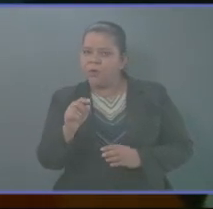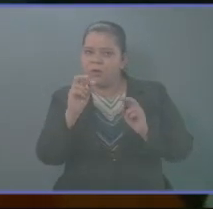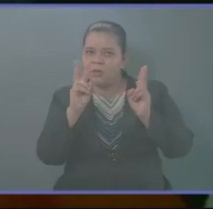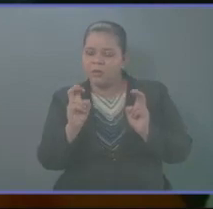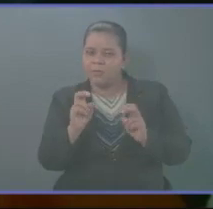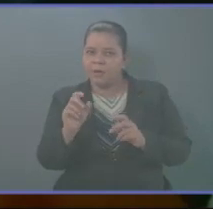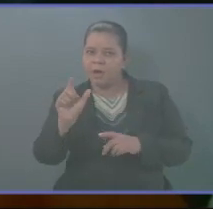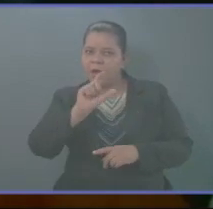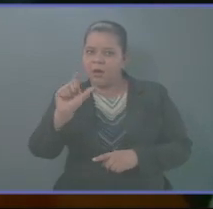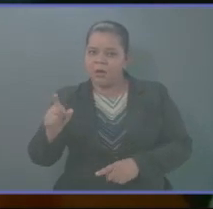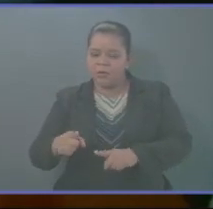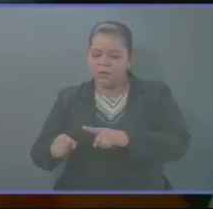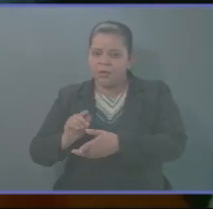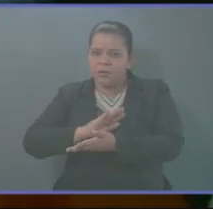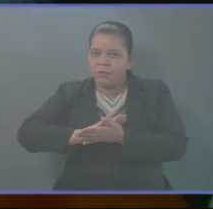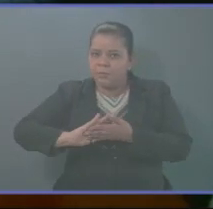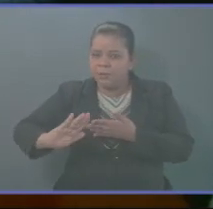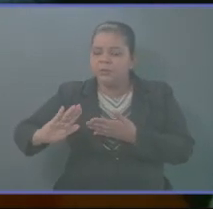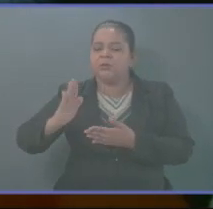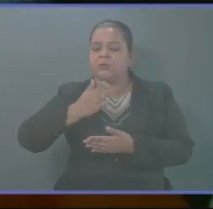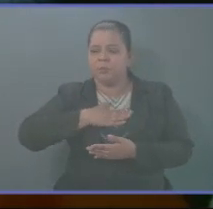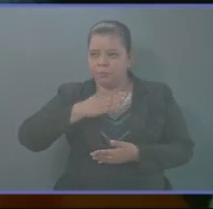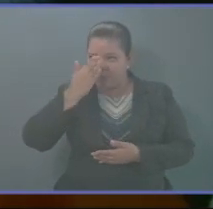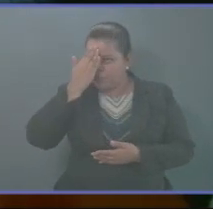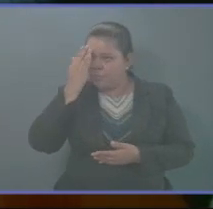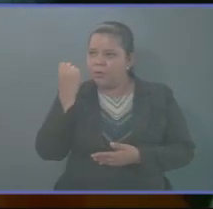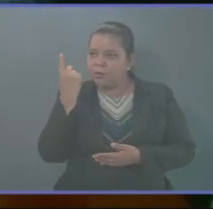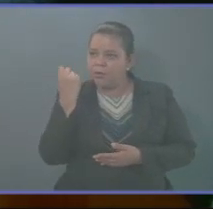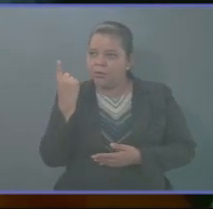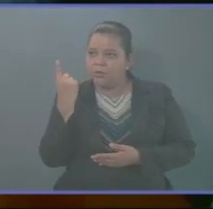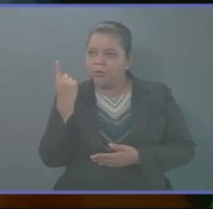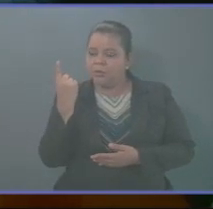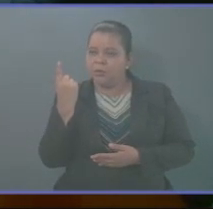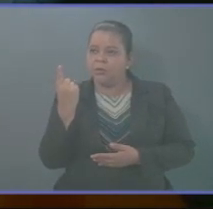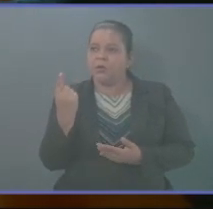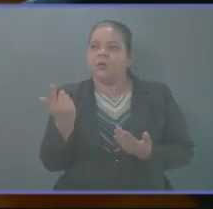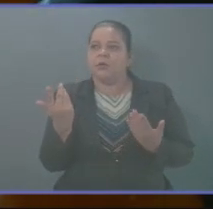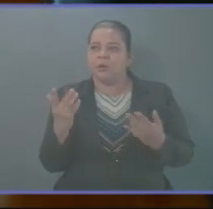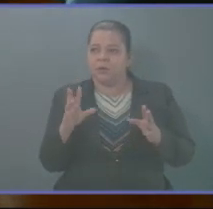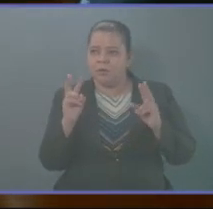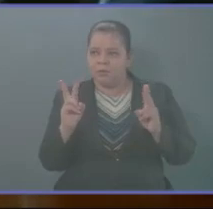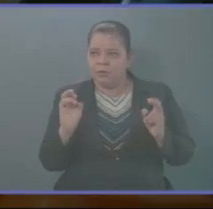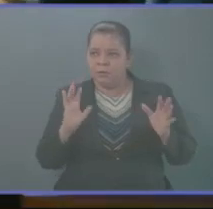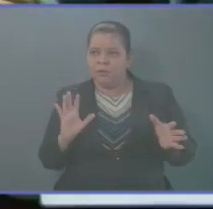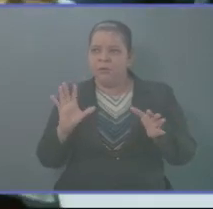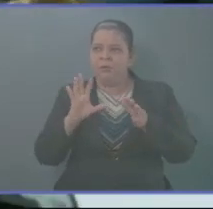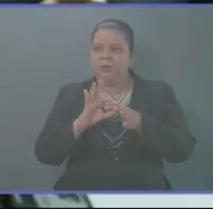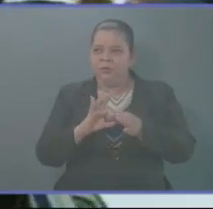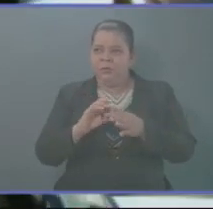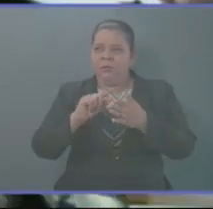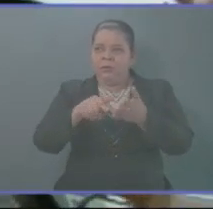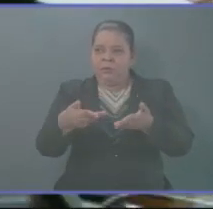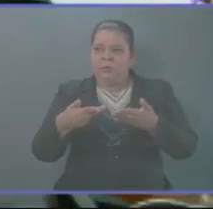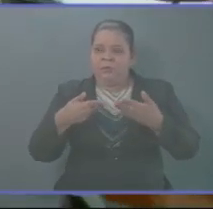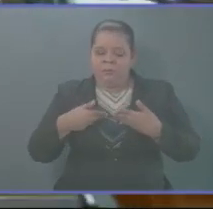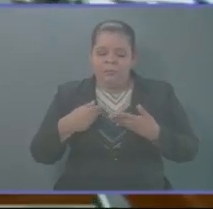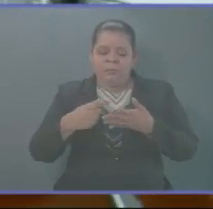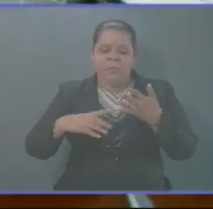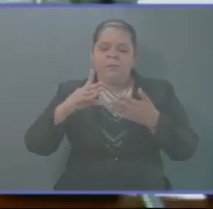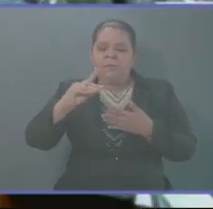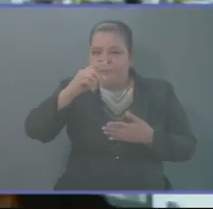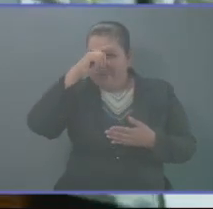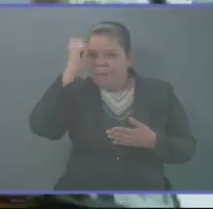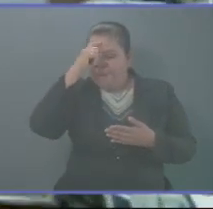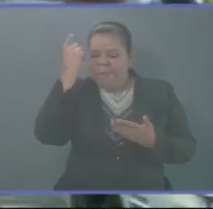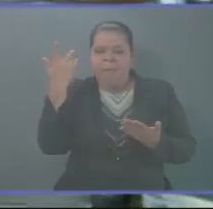Santa. Y como yo lo entiendo al leer el extracto, es relacionado al derecho que el Código de Trabajo ya